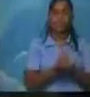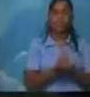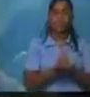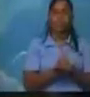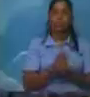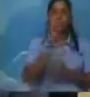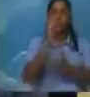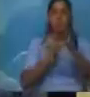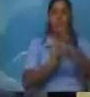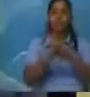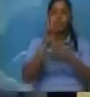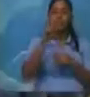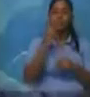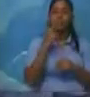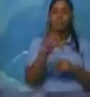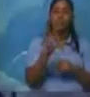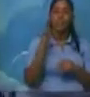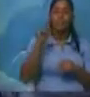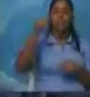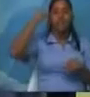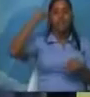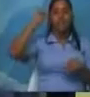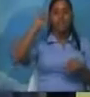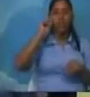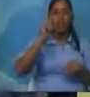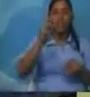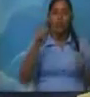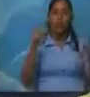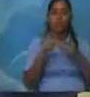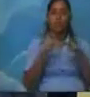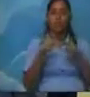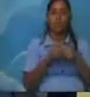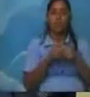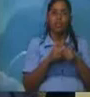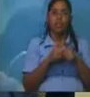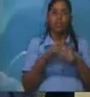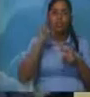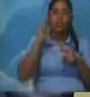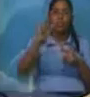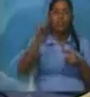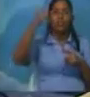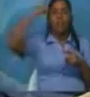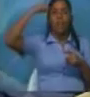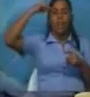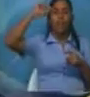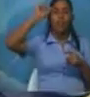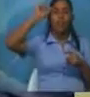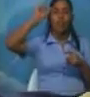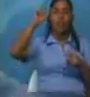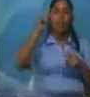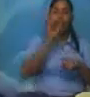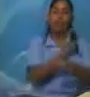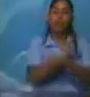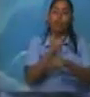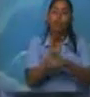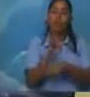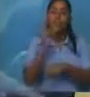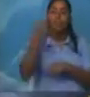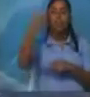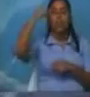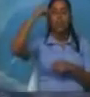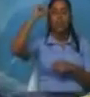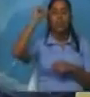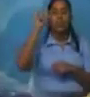el versículo dos dice y te acordarás dos palabras de cuidarnos y ahora de acordarnos porque muchas veces nos